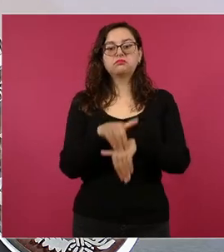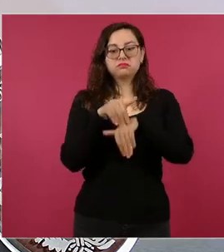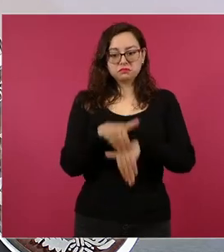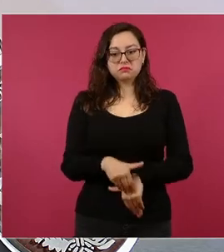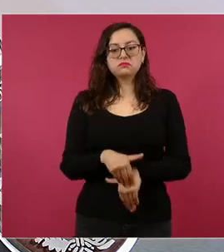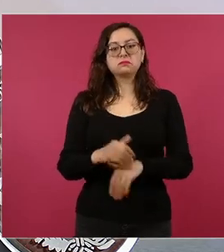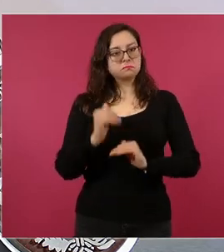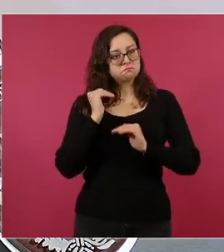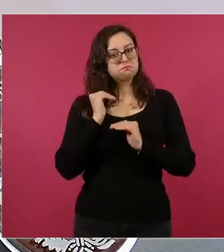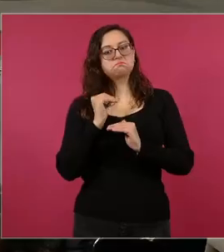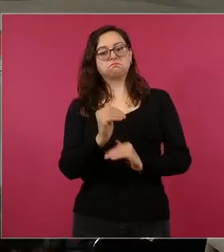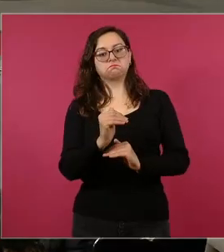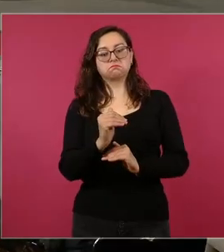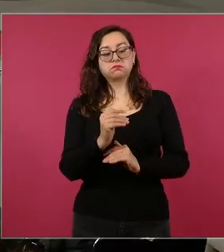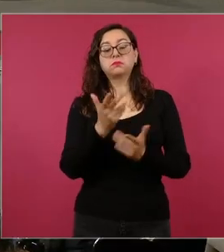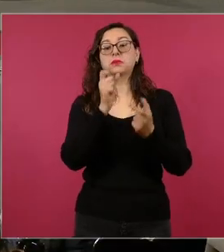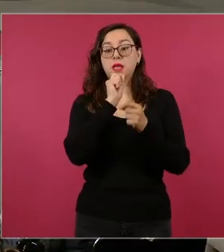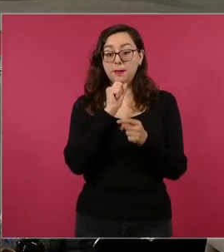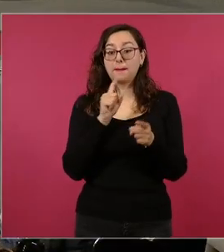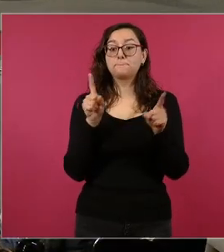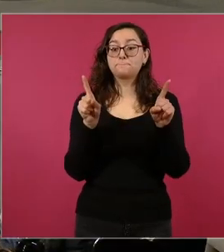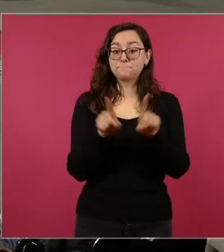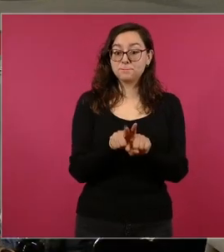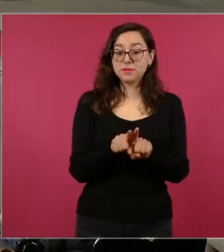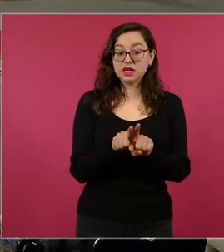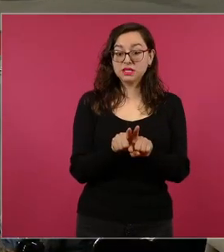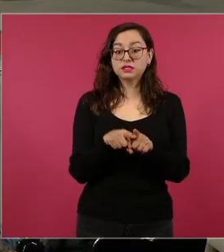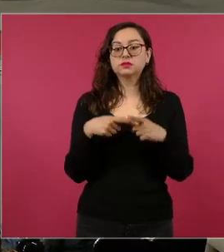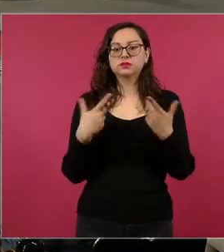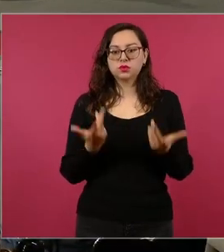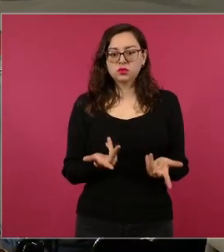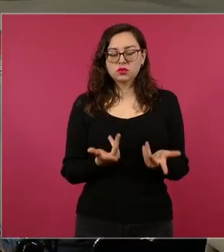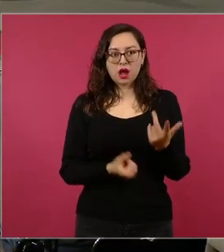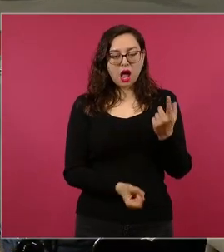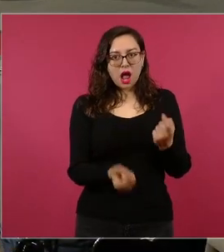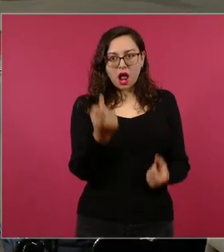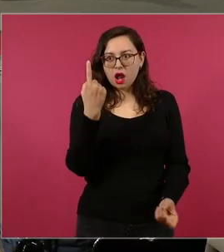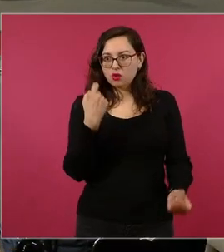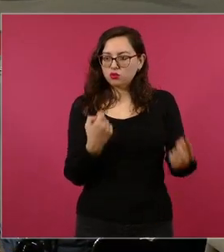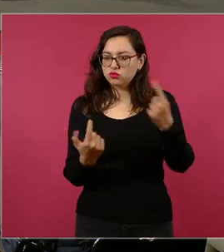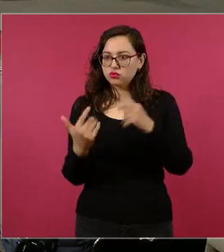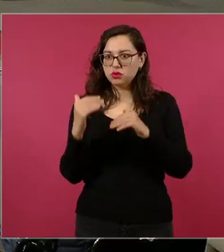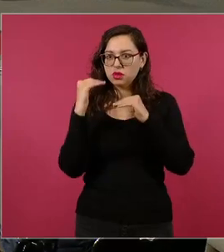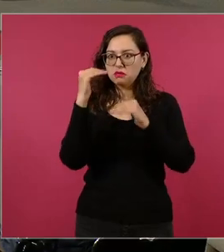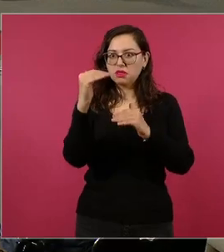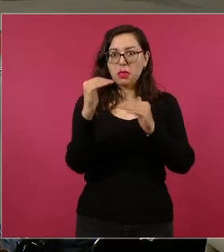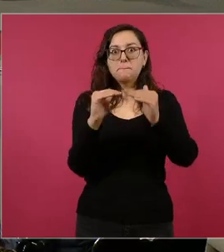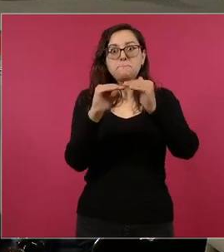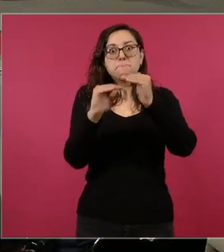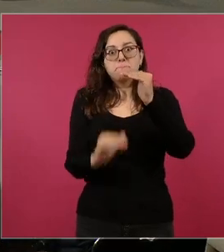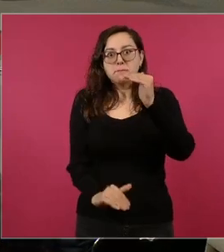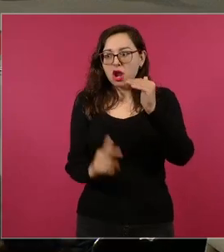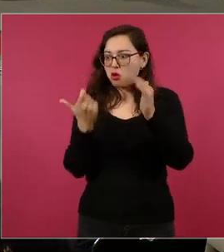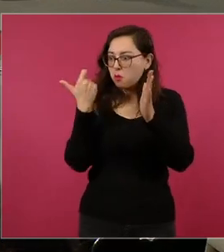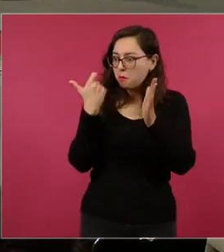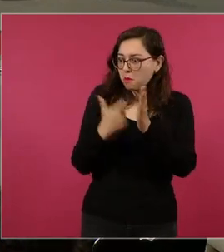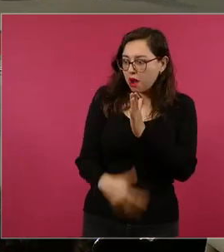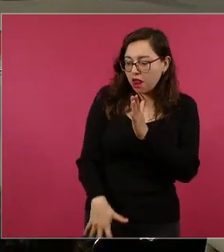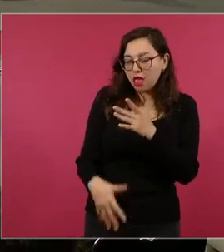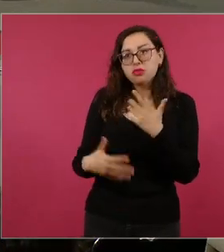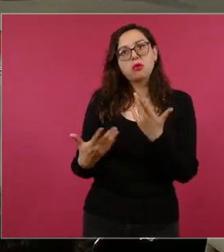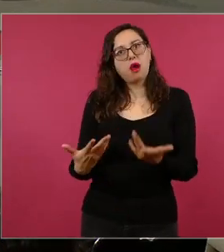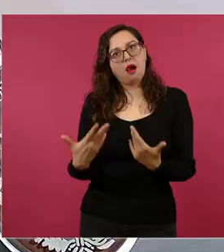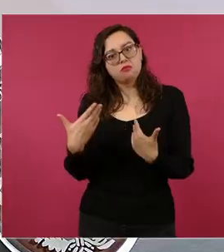eso, además encontramos que se dan precios por debajo de sus máximos. Por ejemplo, en Huachinango,